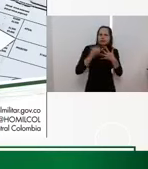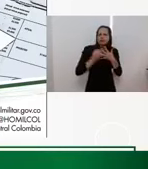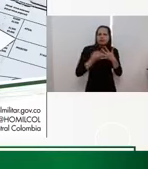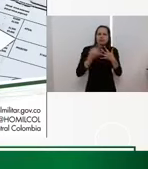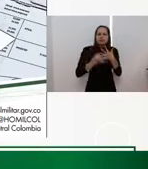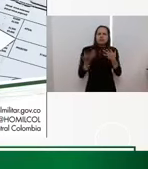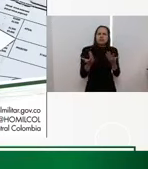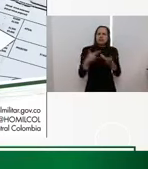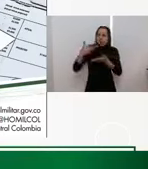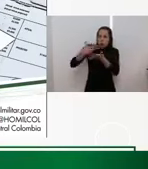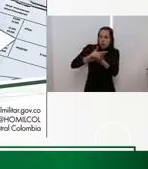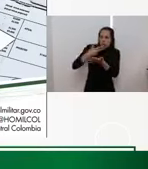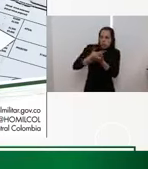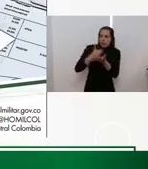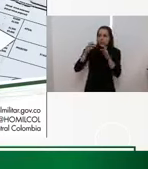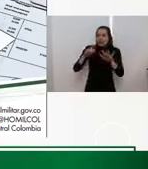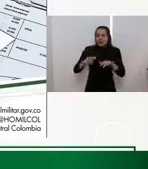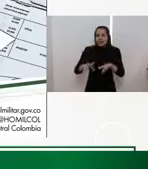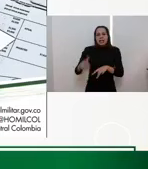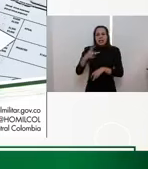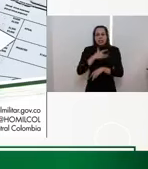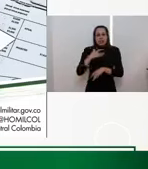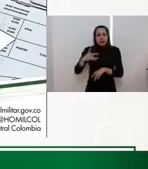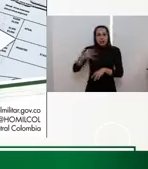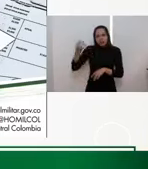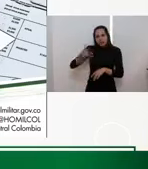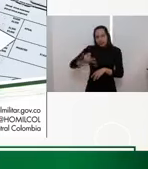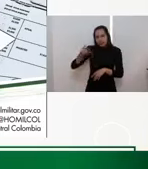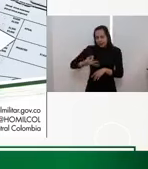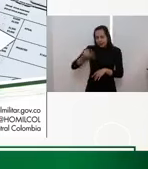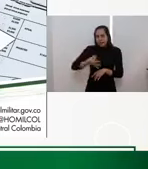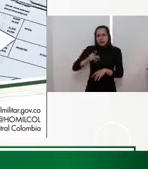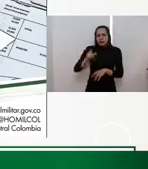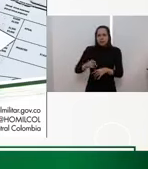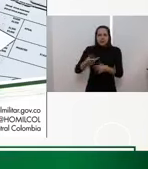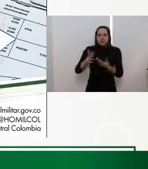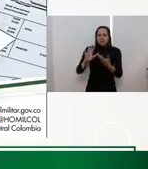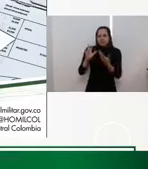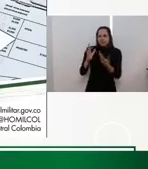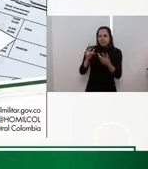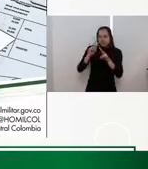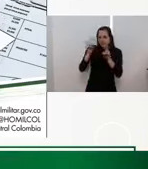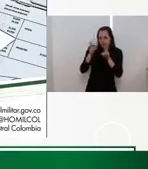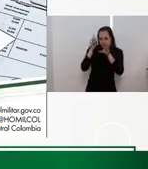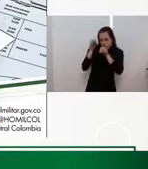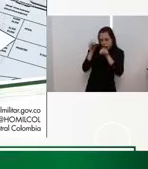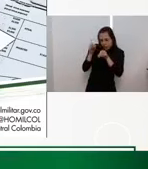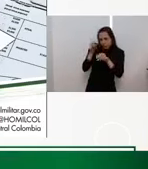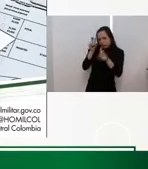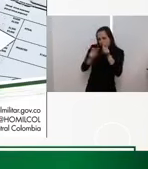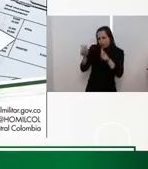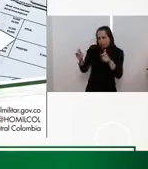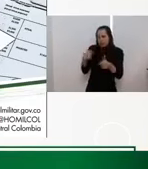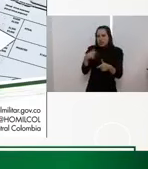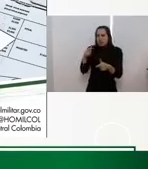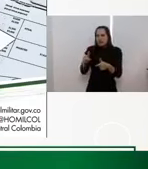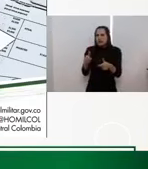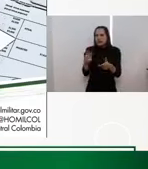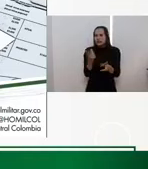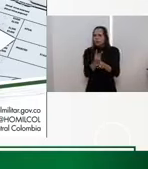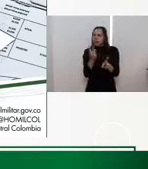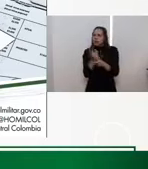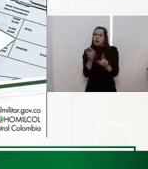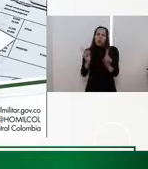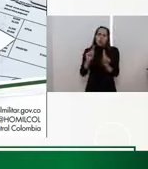para que podamos continuar con esta tarea tan importante la formación del talento humano sin exponer a riesgo a nuestros